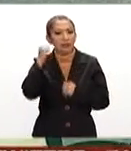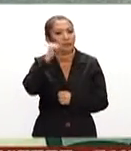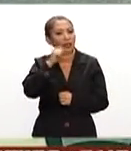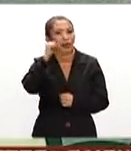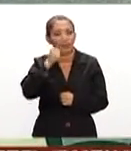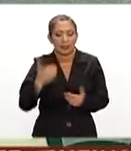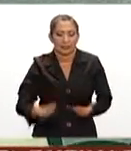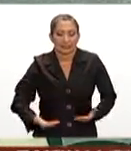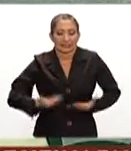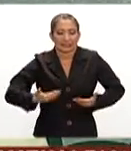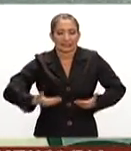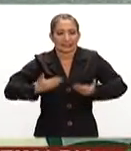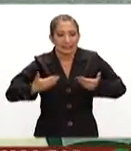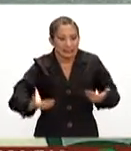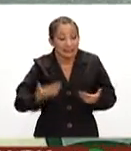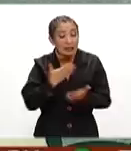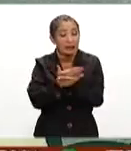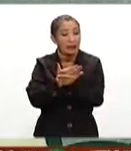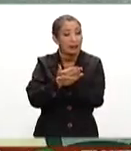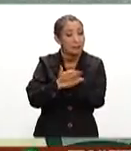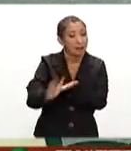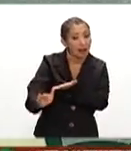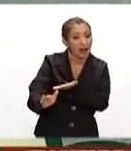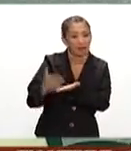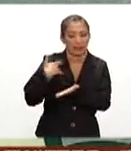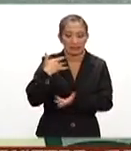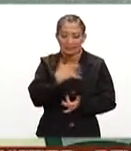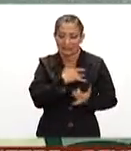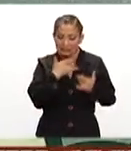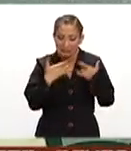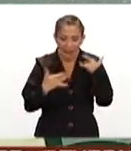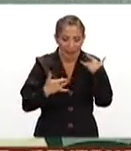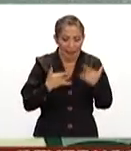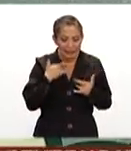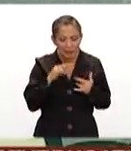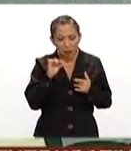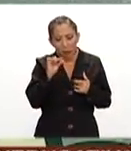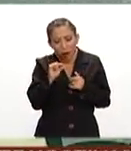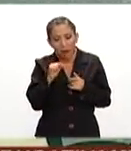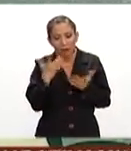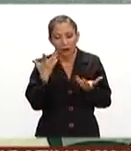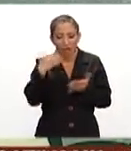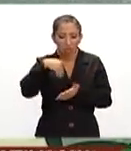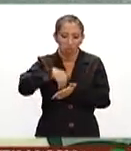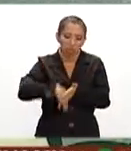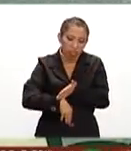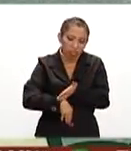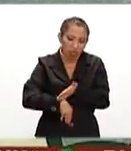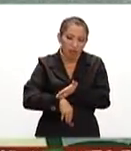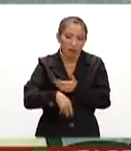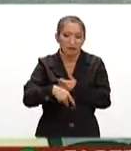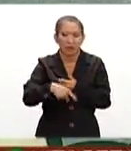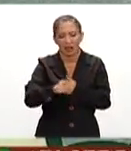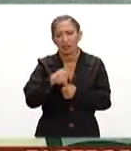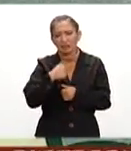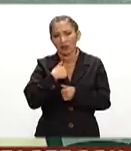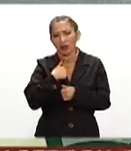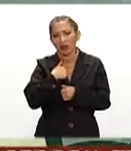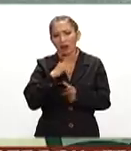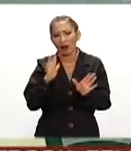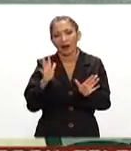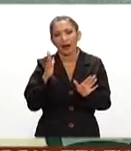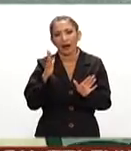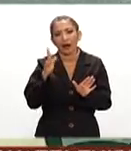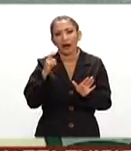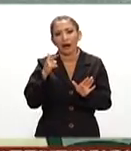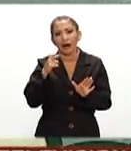una mutilación y aparte pues se siente uno como un poquito devaluada. Pero yo doy gracias a Dios de que haya